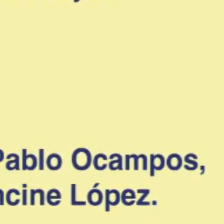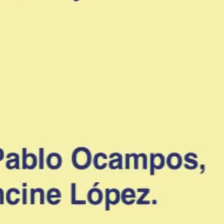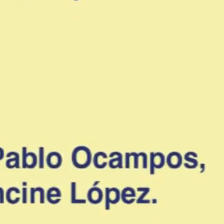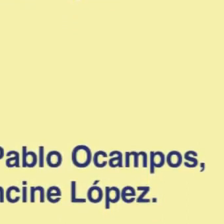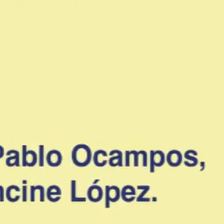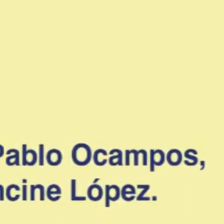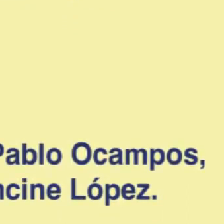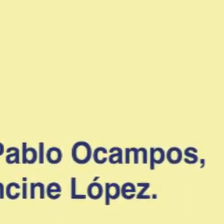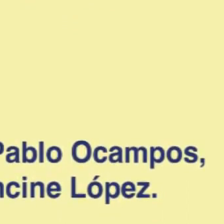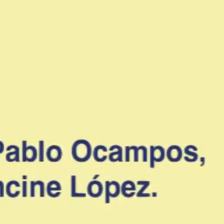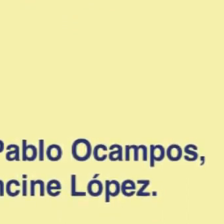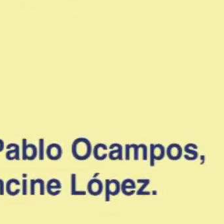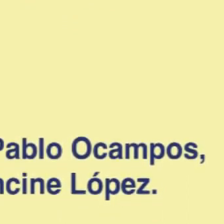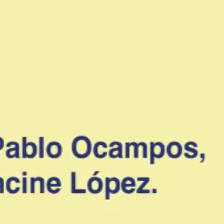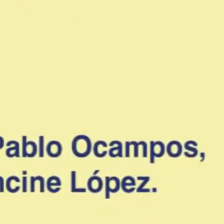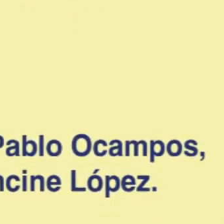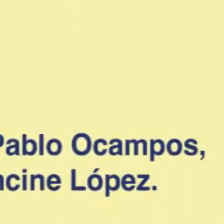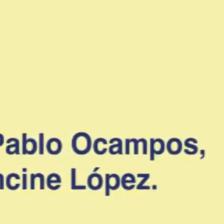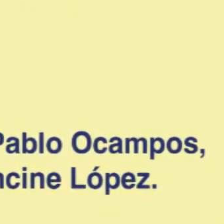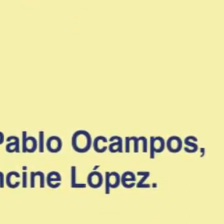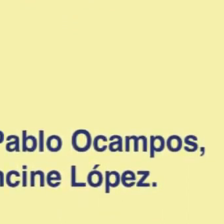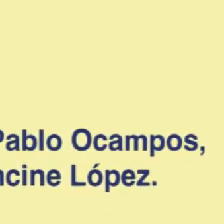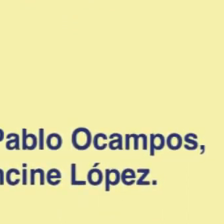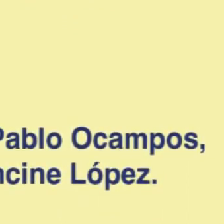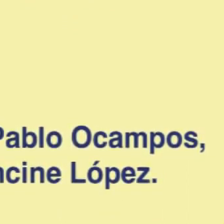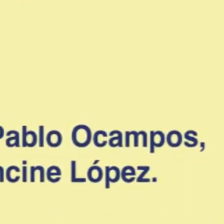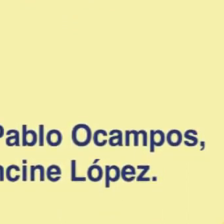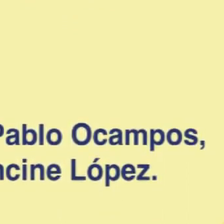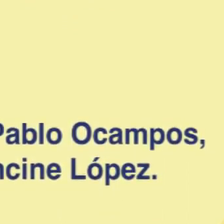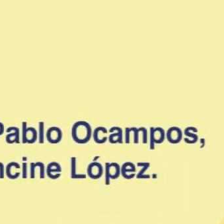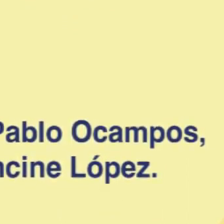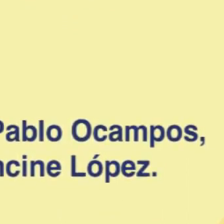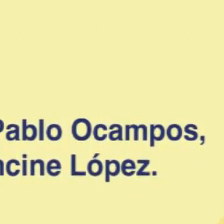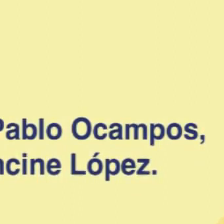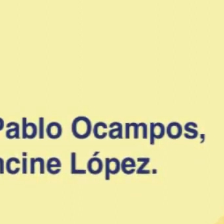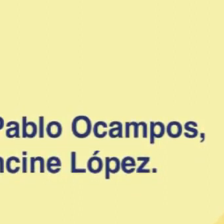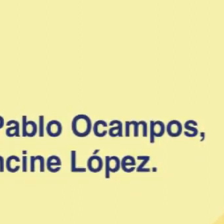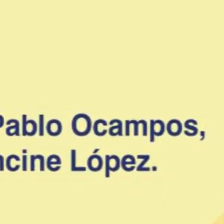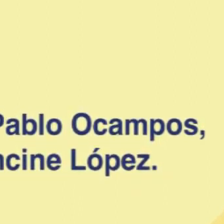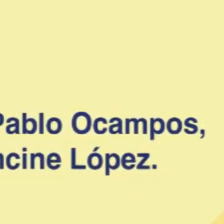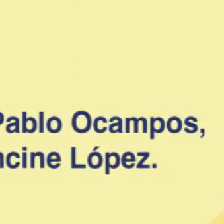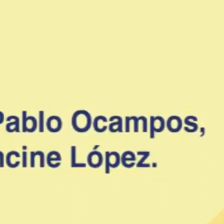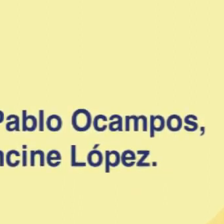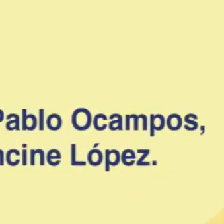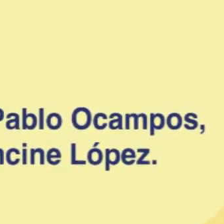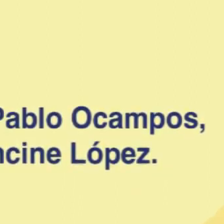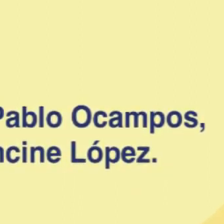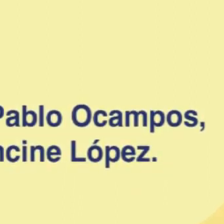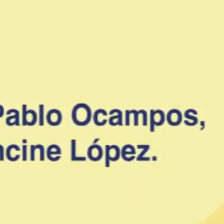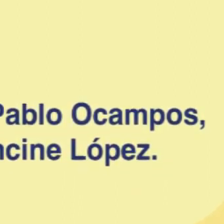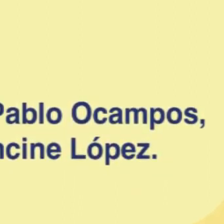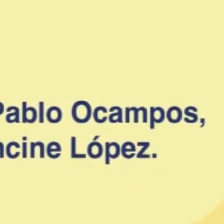Dávila, Shirley Ibáñez, Jennifer Isnardi, Mario Maldonado, Valeria Olivera, Guadalupe Pereira, Enzo Pereira, Melanie